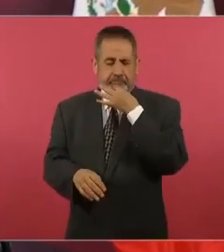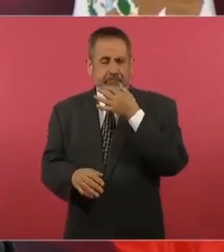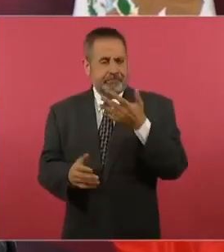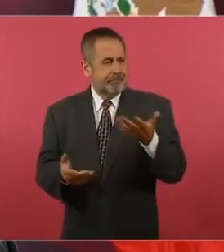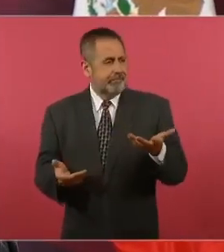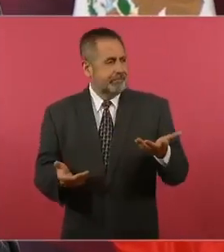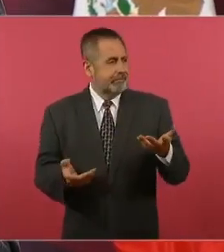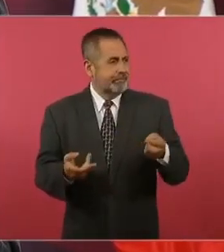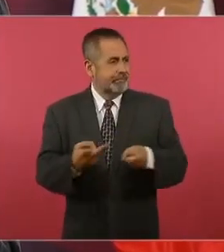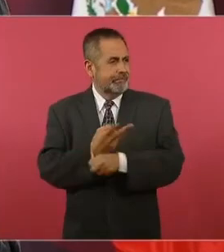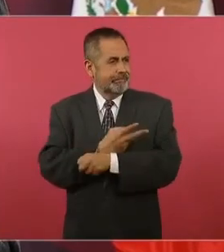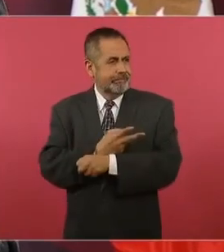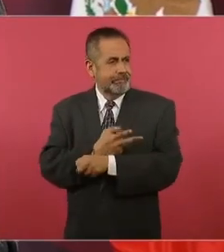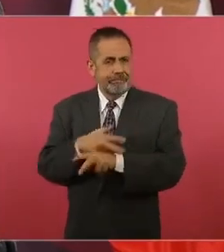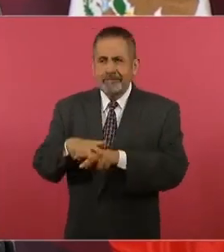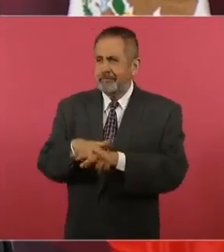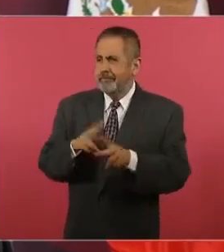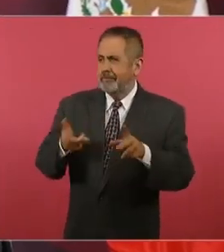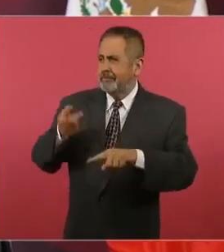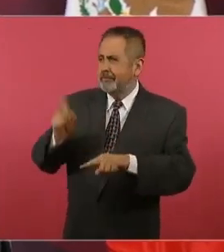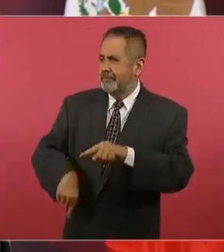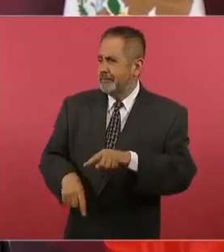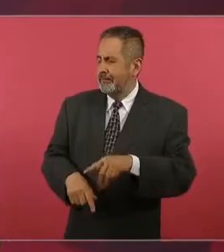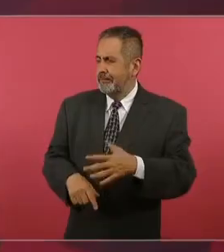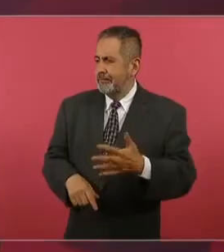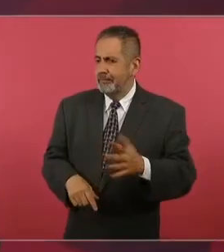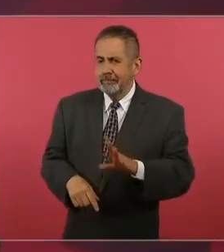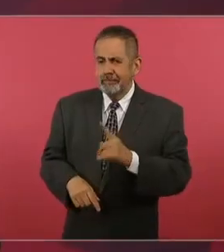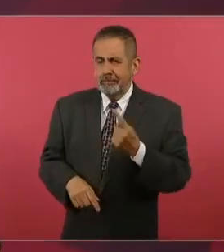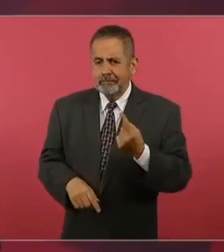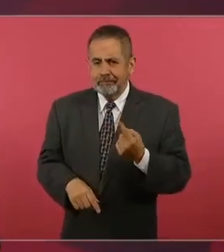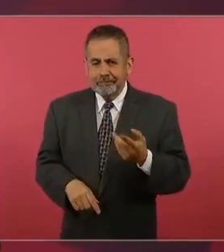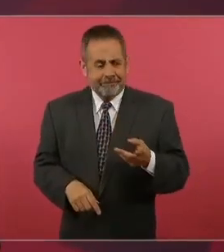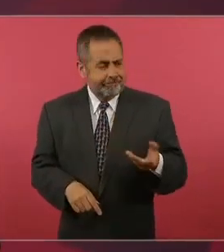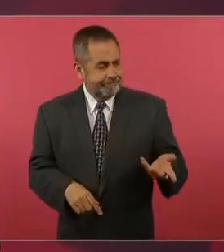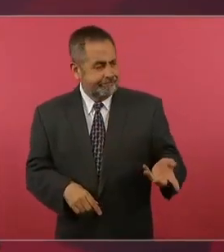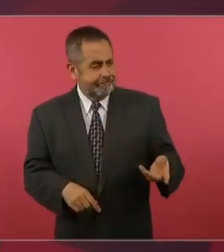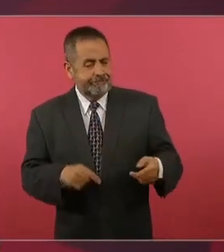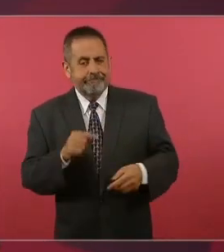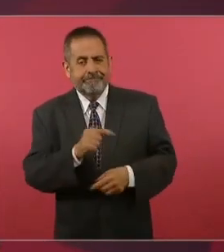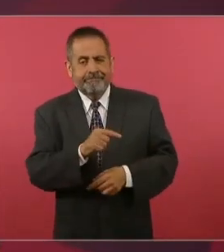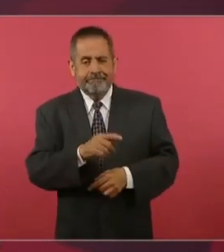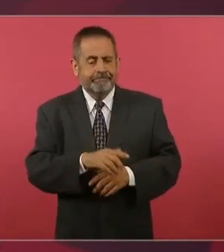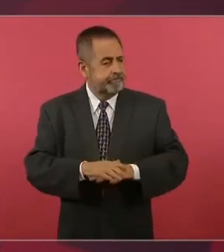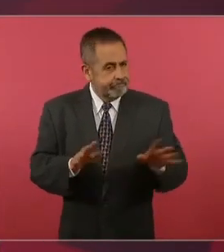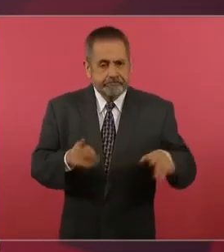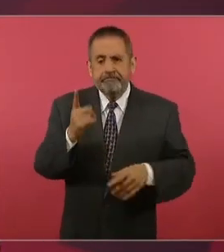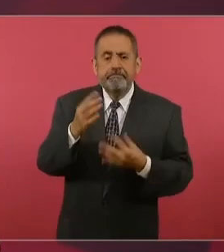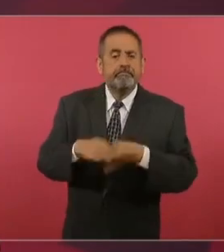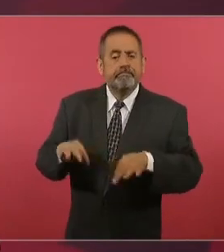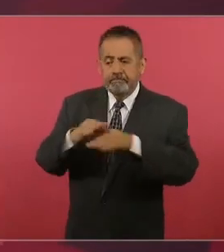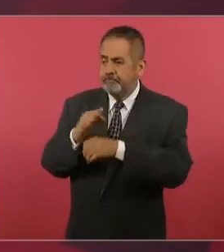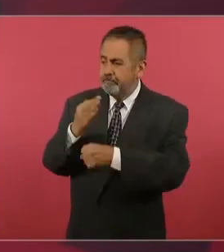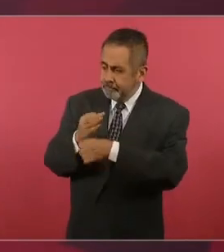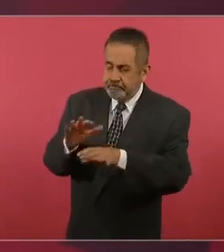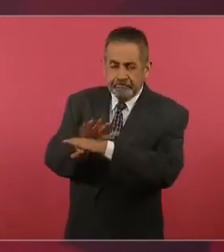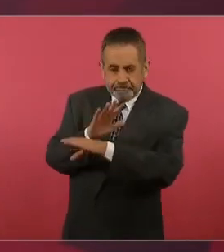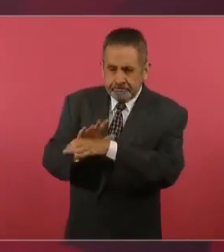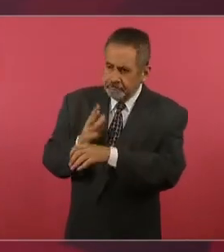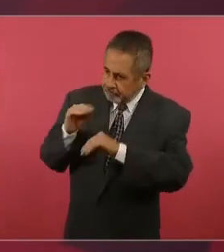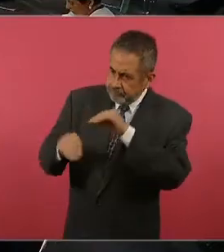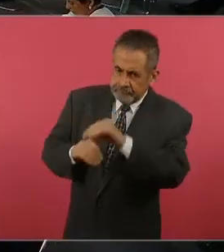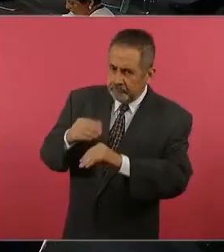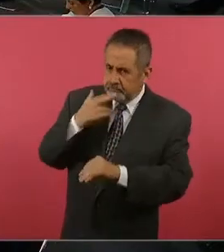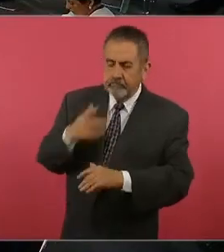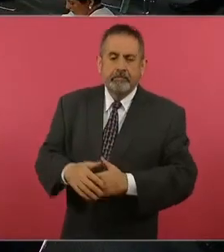los ferrocarriles de pasajeros, y por eso es muy importante lo que está pasando ahora.